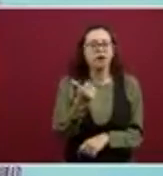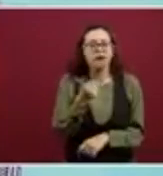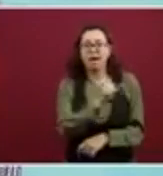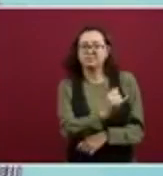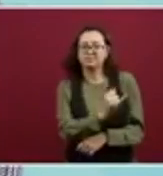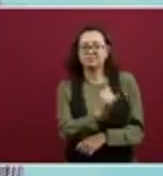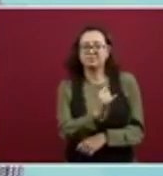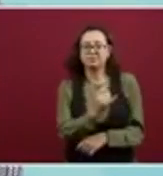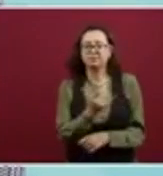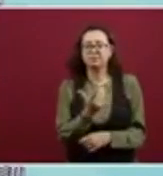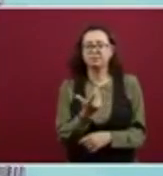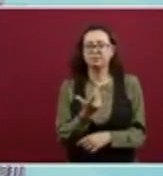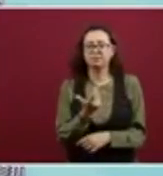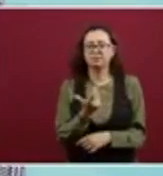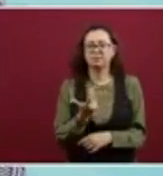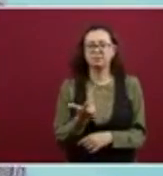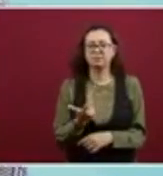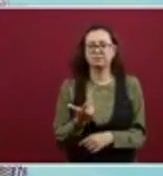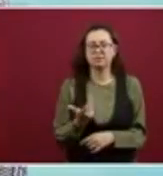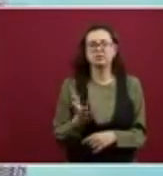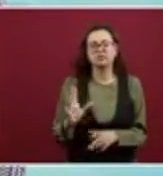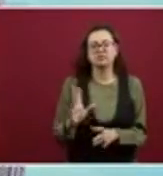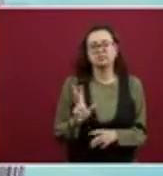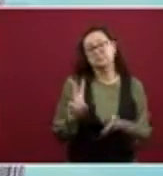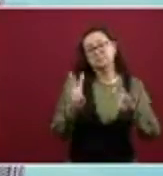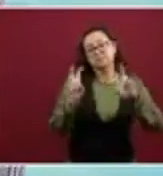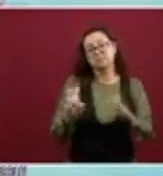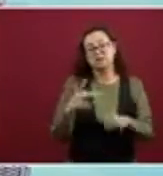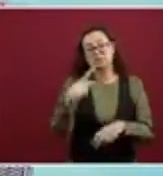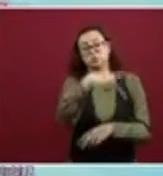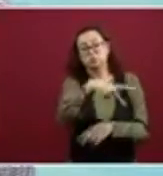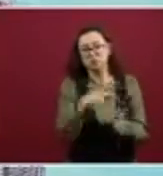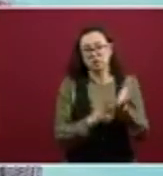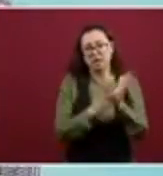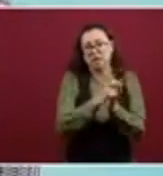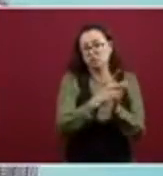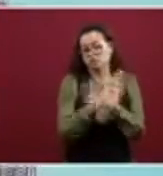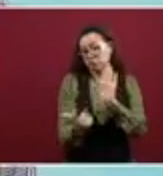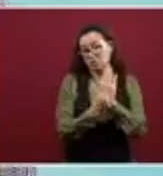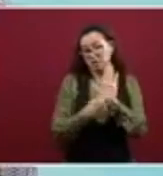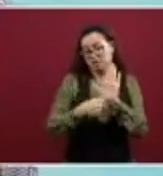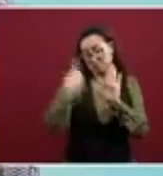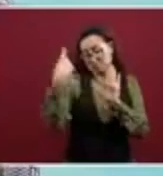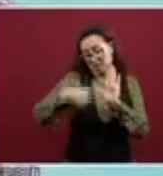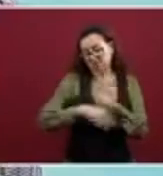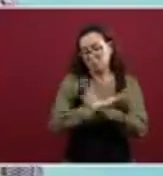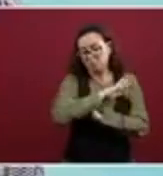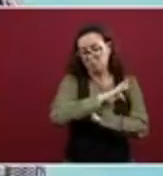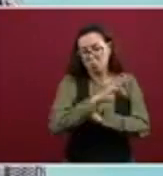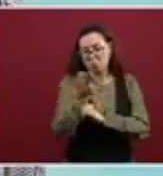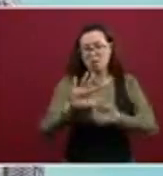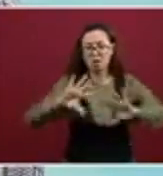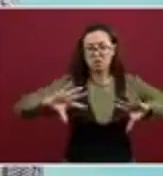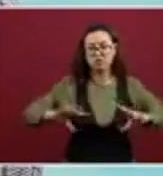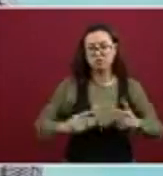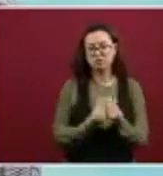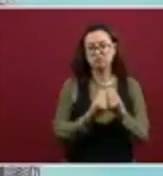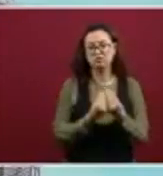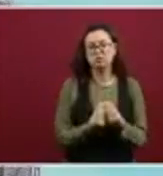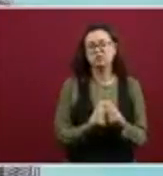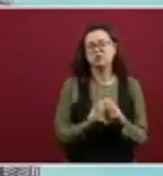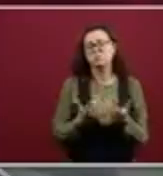también es un tema desde acá de una elección de políticas. Entonces, en total suman 153.530